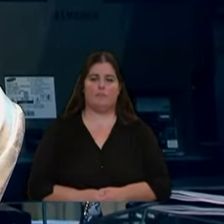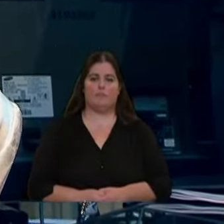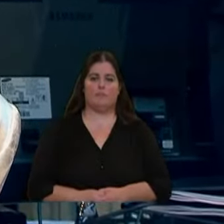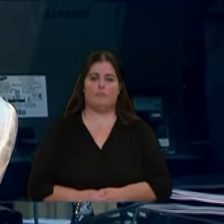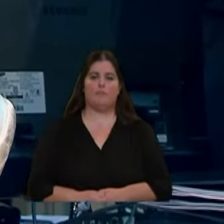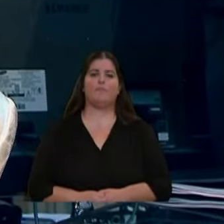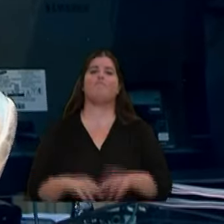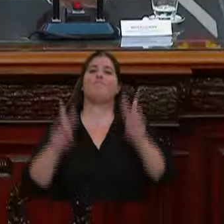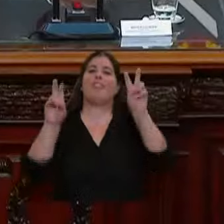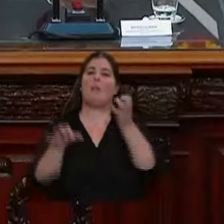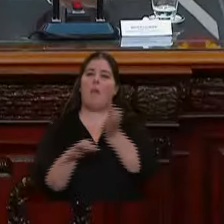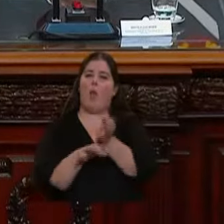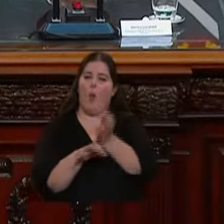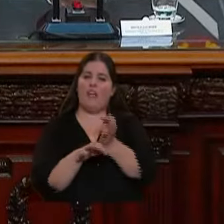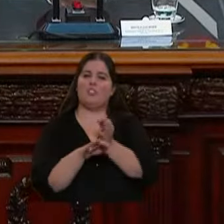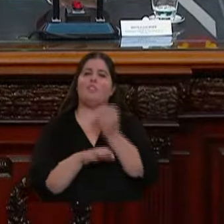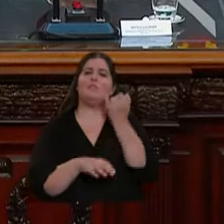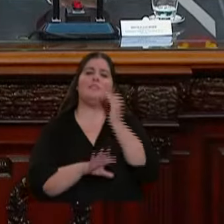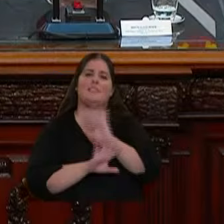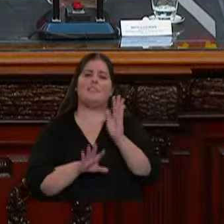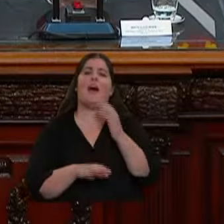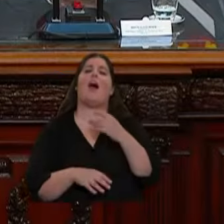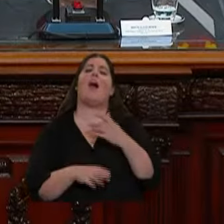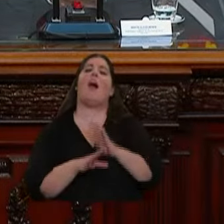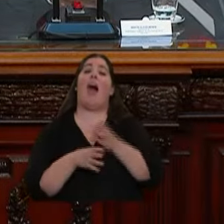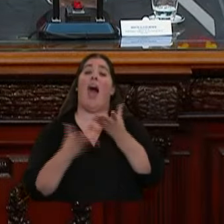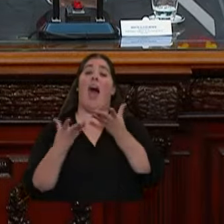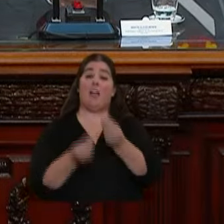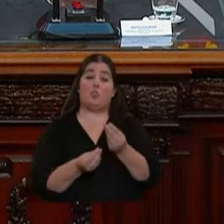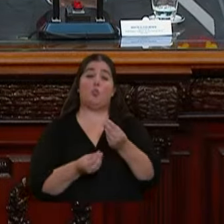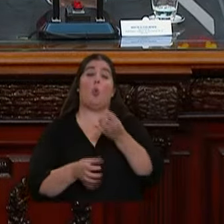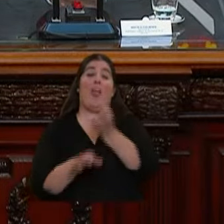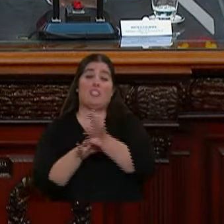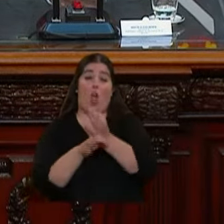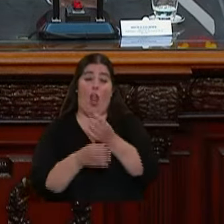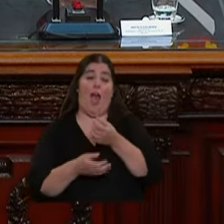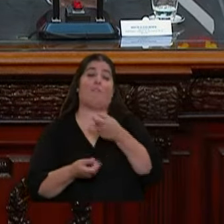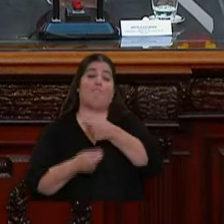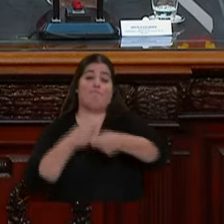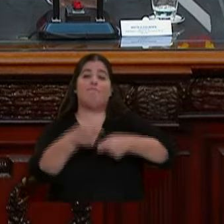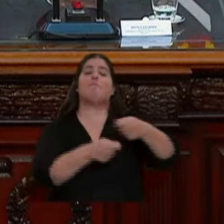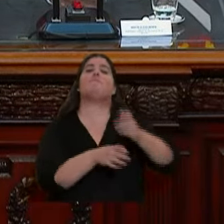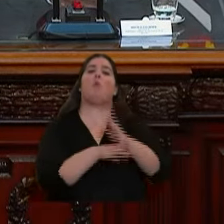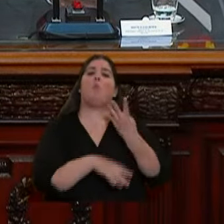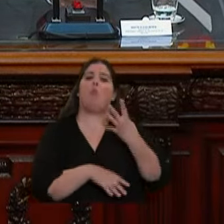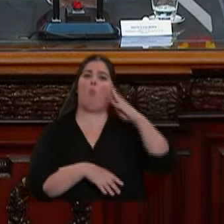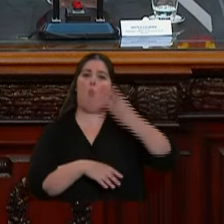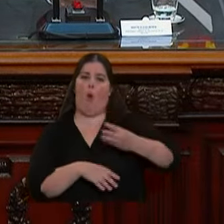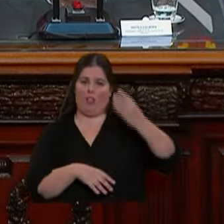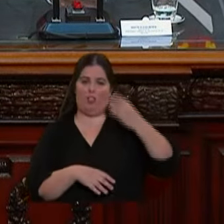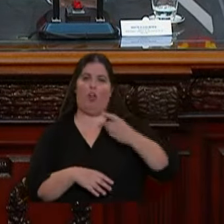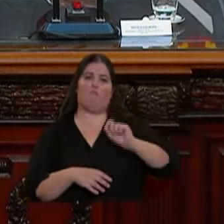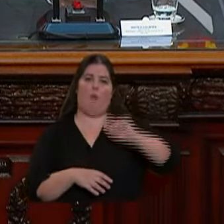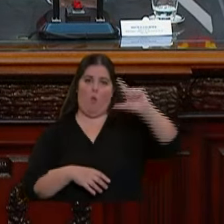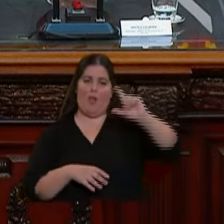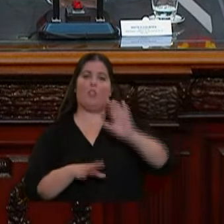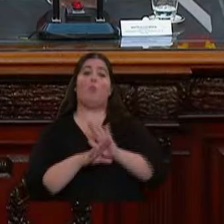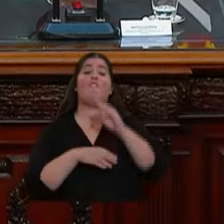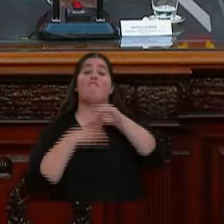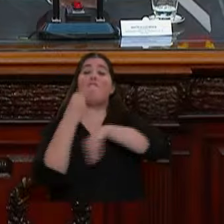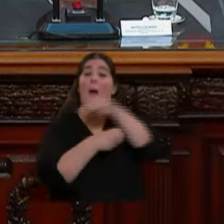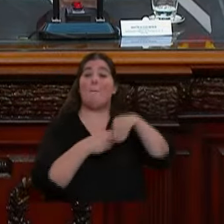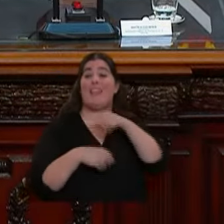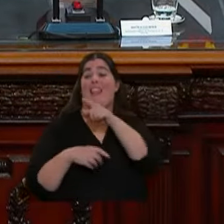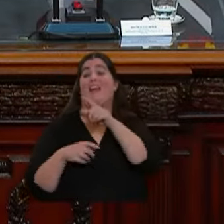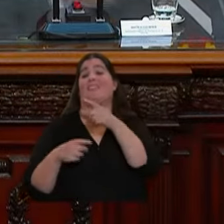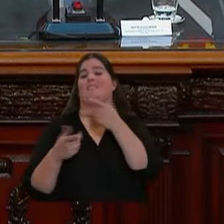En materia educativa, multiplicamos por 4 la ayuda escolar para que las familias que se vieron afectadas por aumentos drásticos en este nuevo inicio